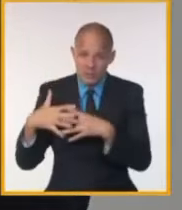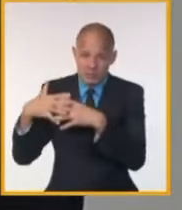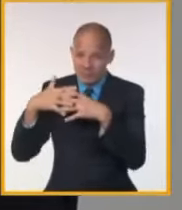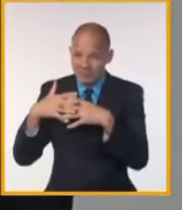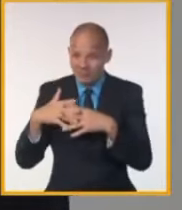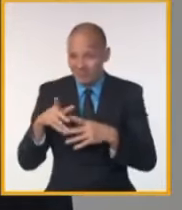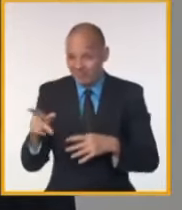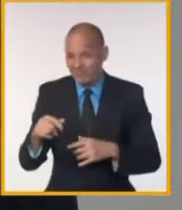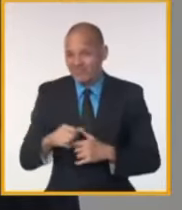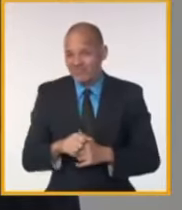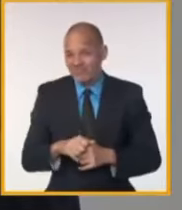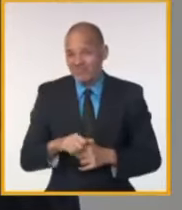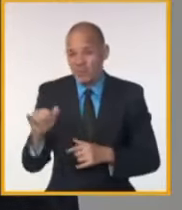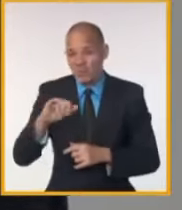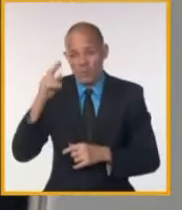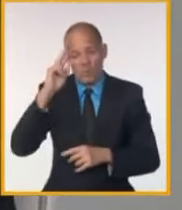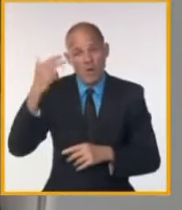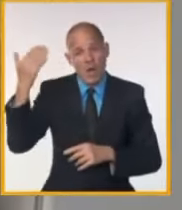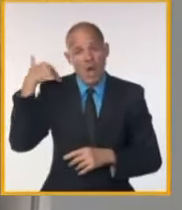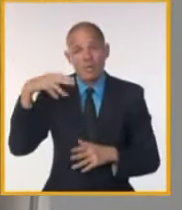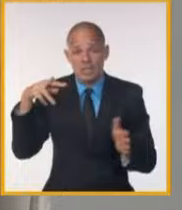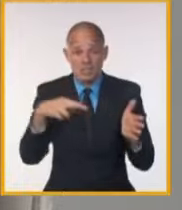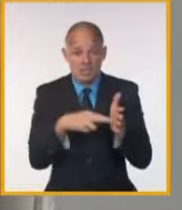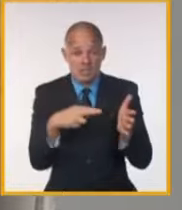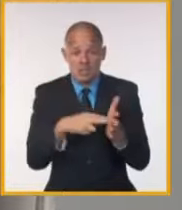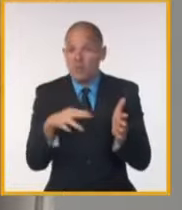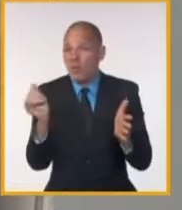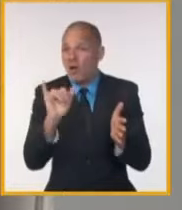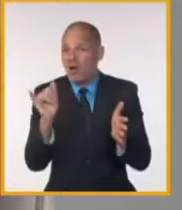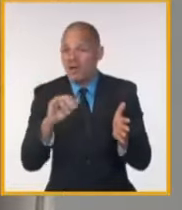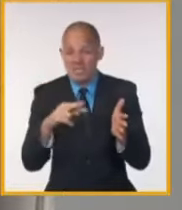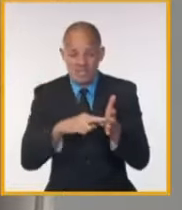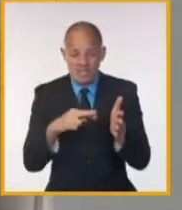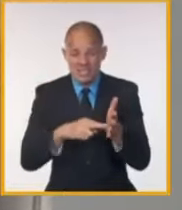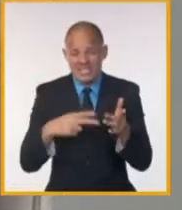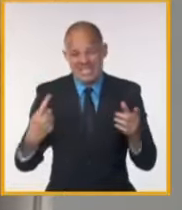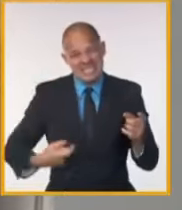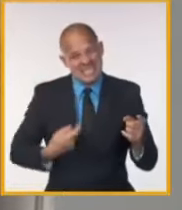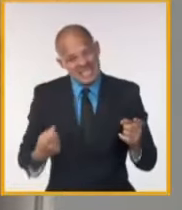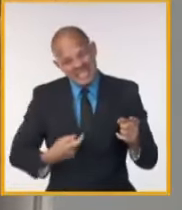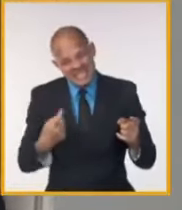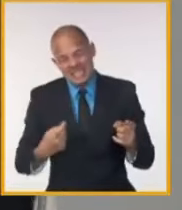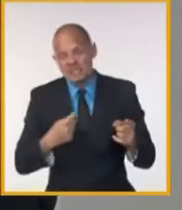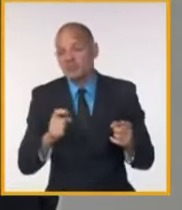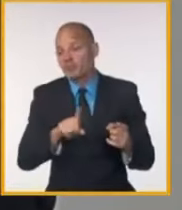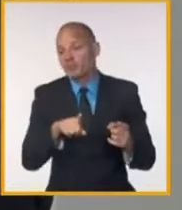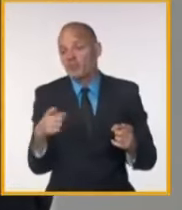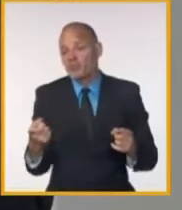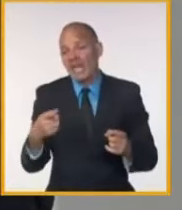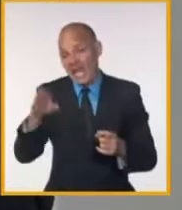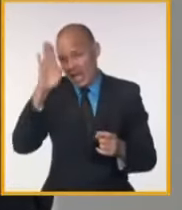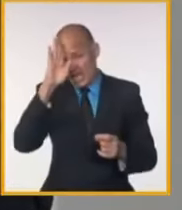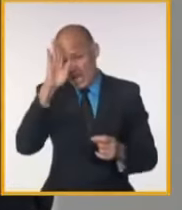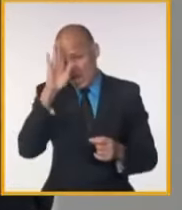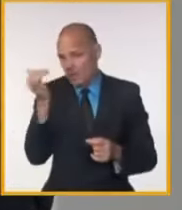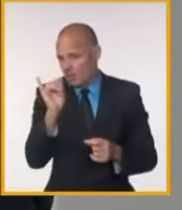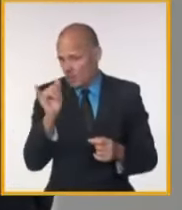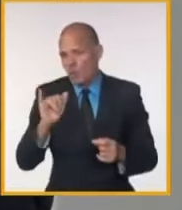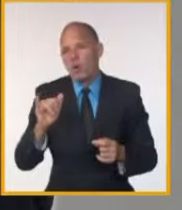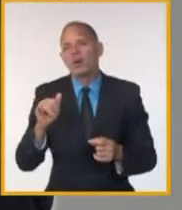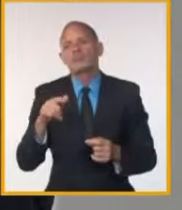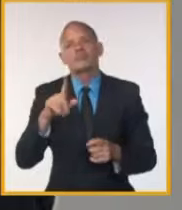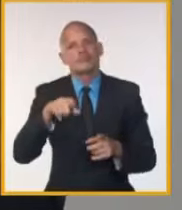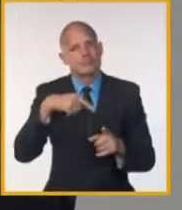se se le impusieron a Siria que le impusieron a Irak que que que desarrollaron en Libia por